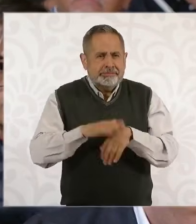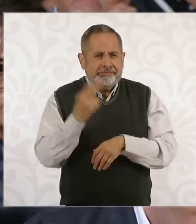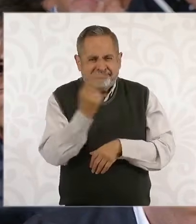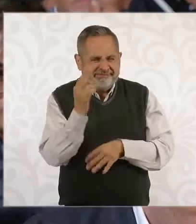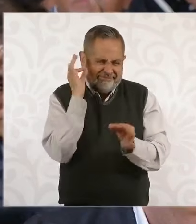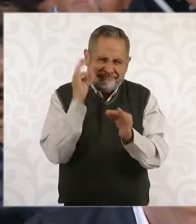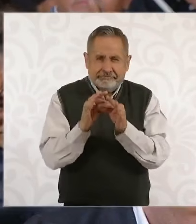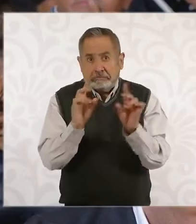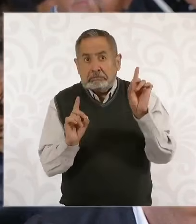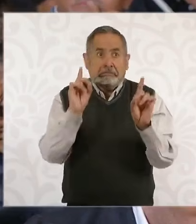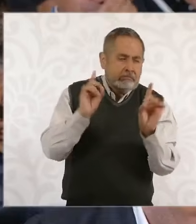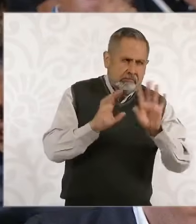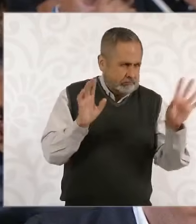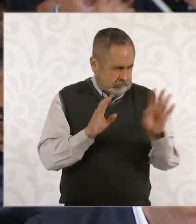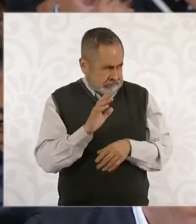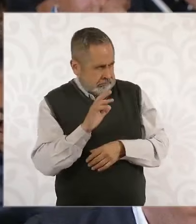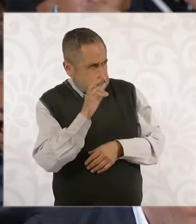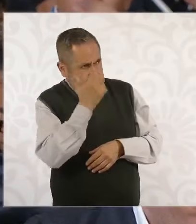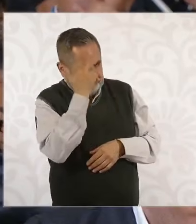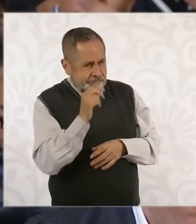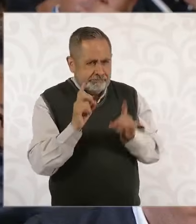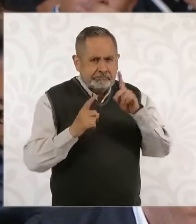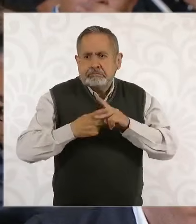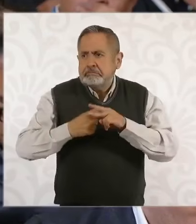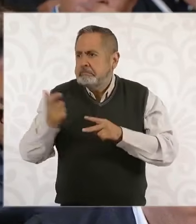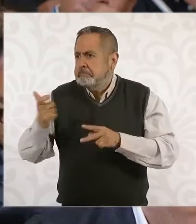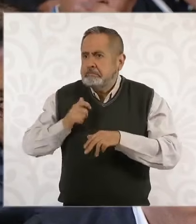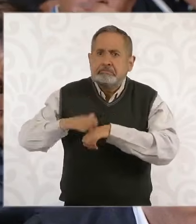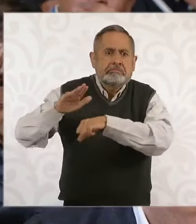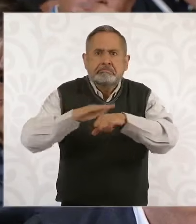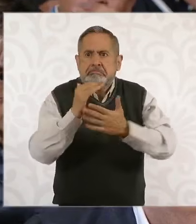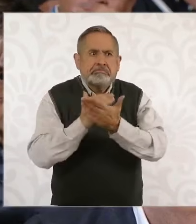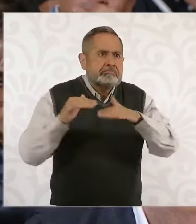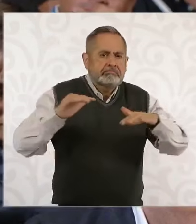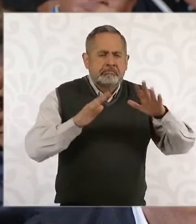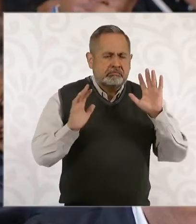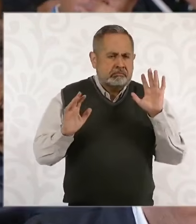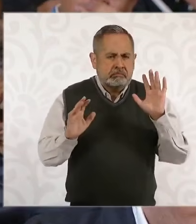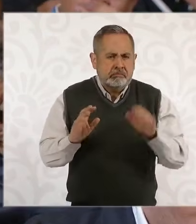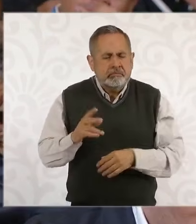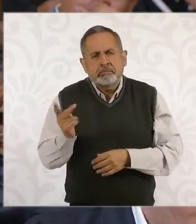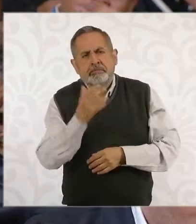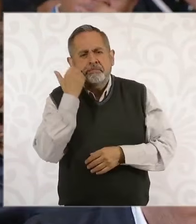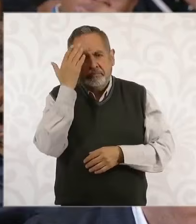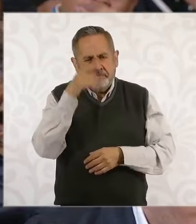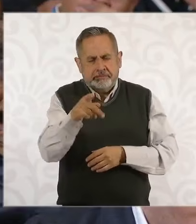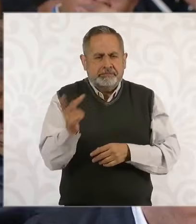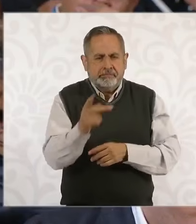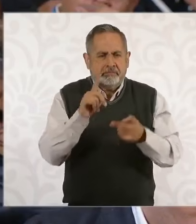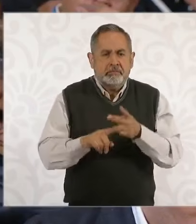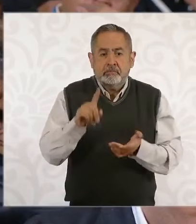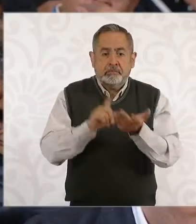la certeza y no estar justo haciendo como los cálculos de quién sí dio más, quién dio menos, precisamente preguntarle en efecto, entonces